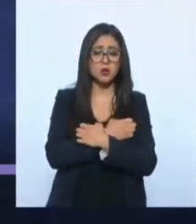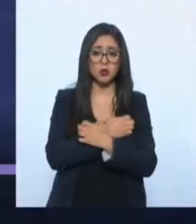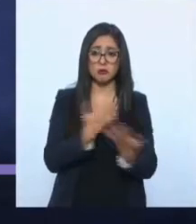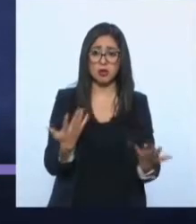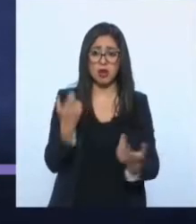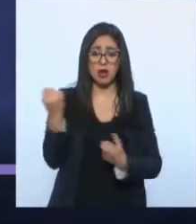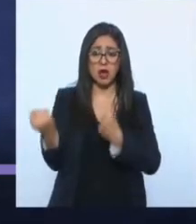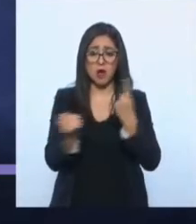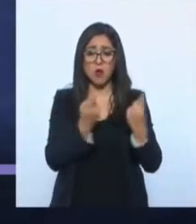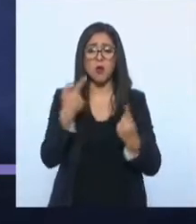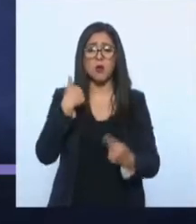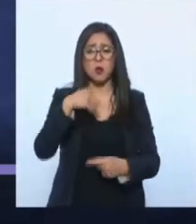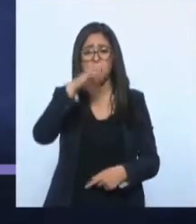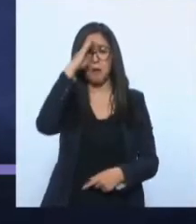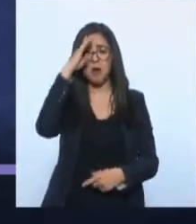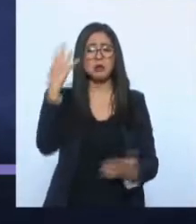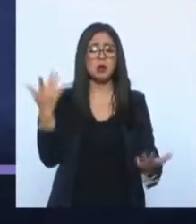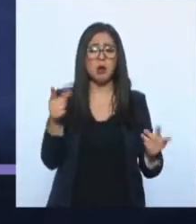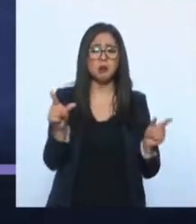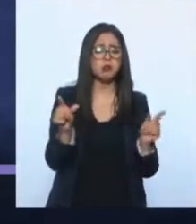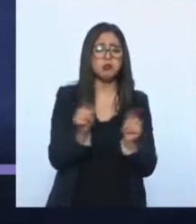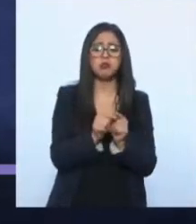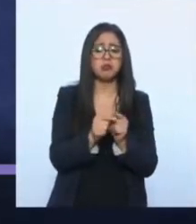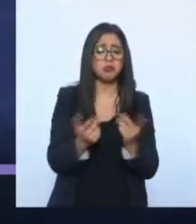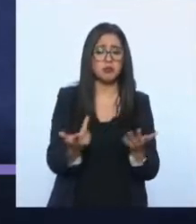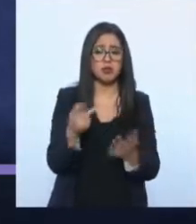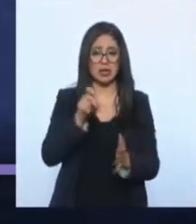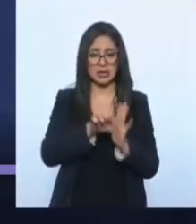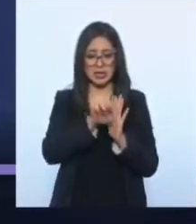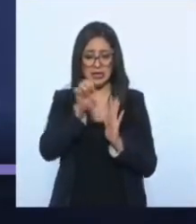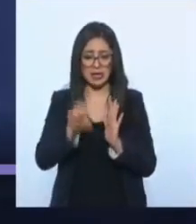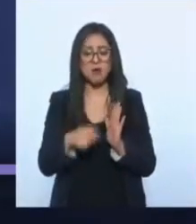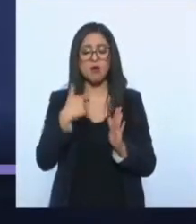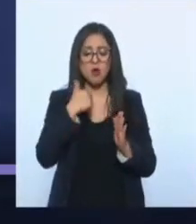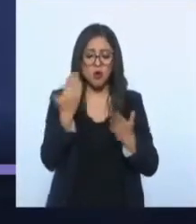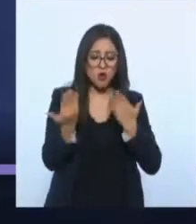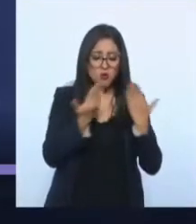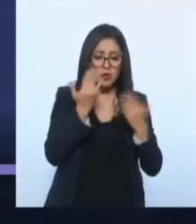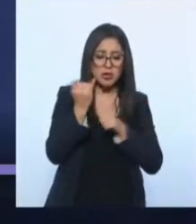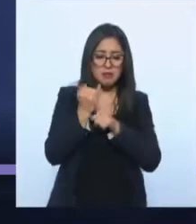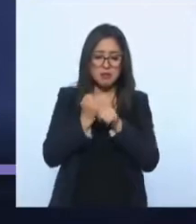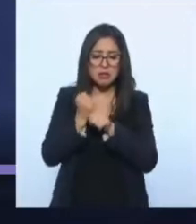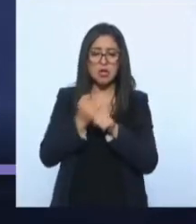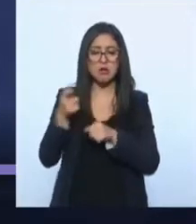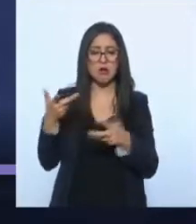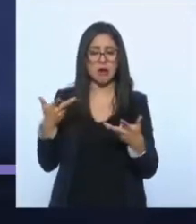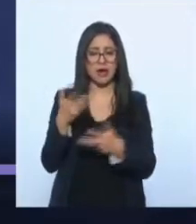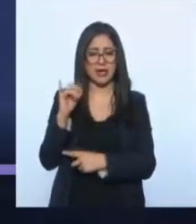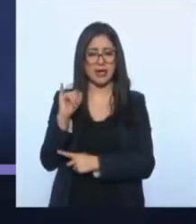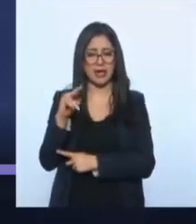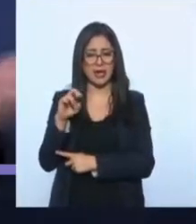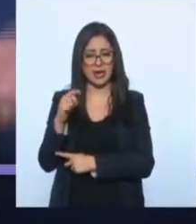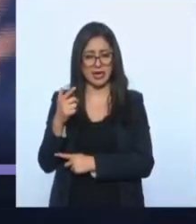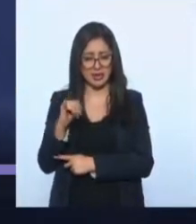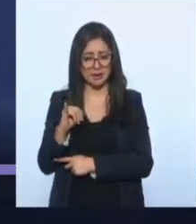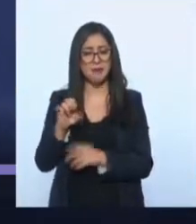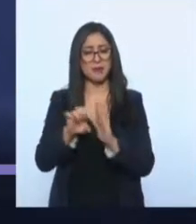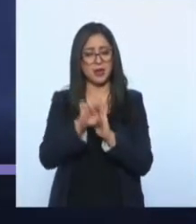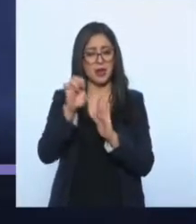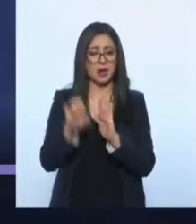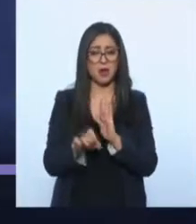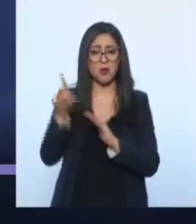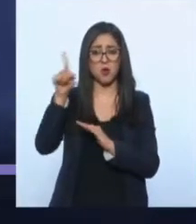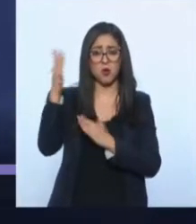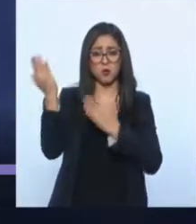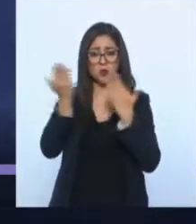hasta nos quedamos corto, Mariana, porque en estudios recientes que estaba haciendo el INEGI, una carrera en la UNAM, eso es más o menos lo